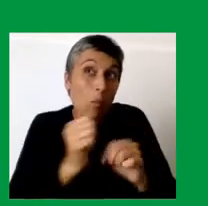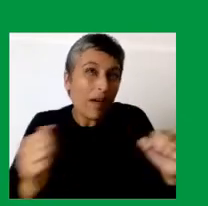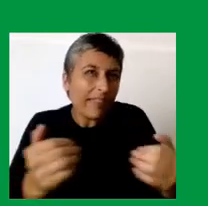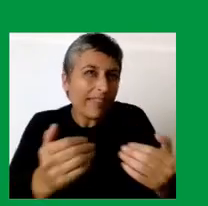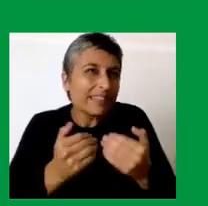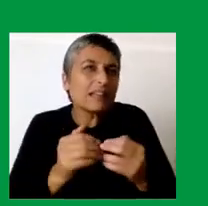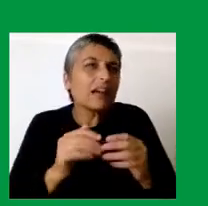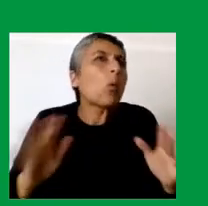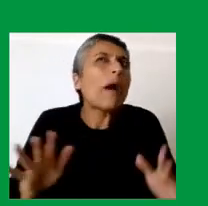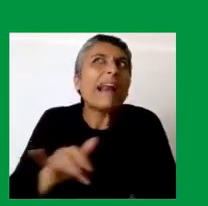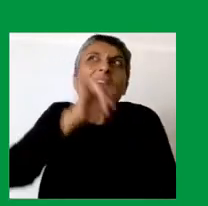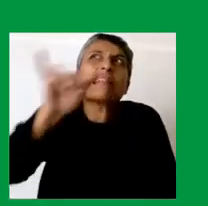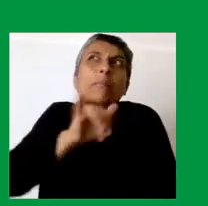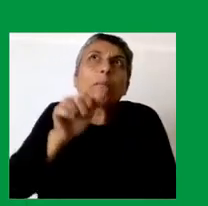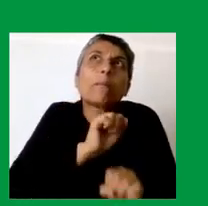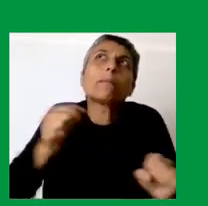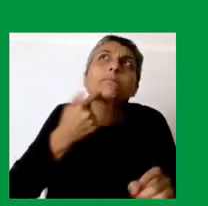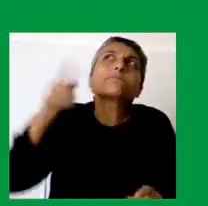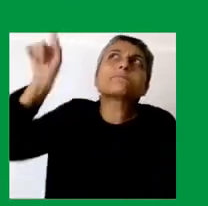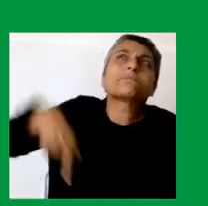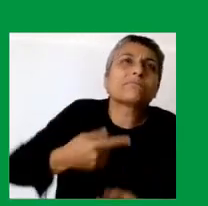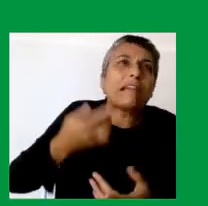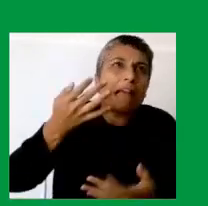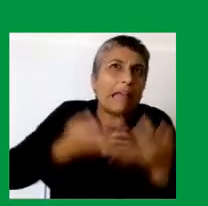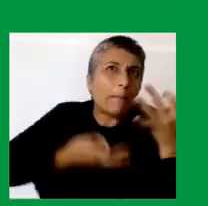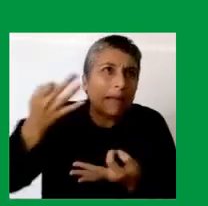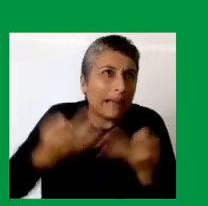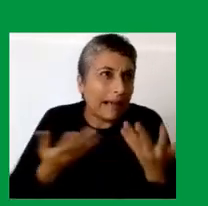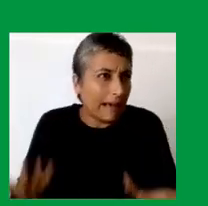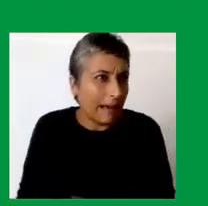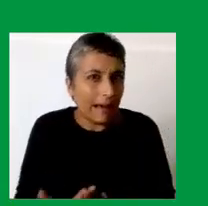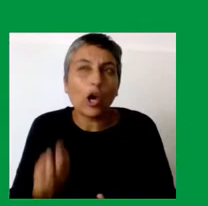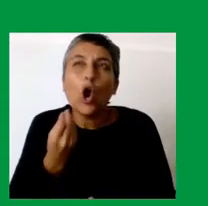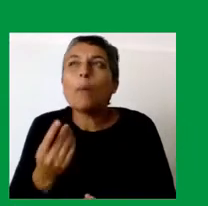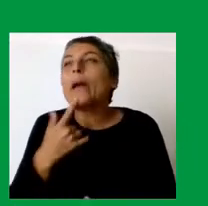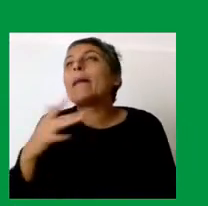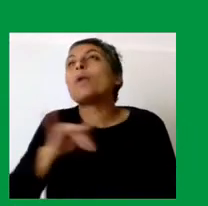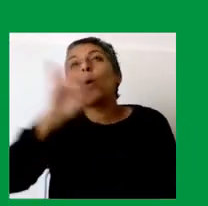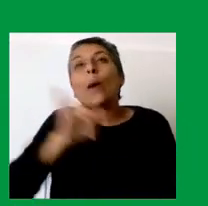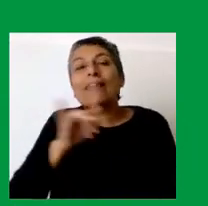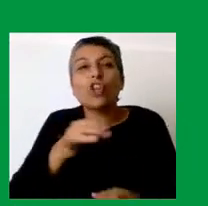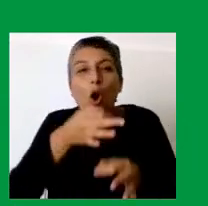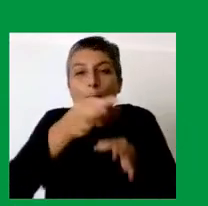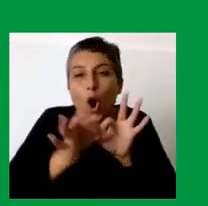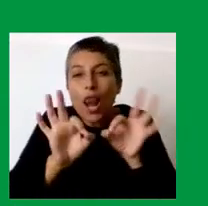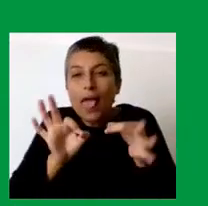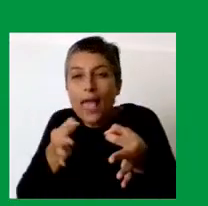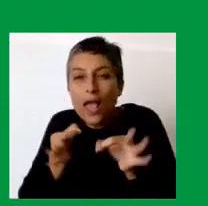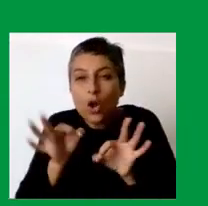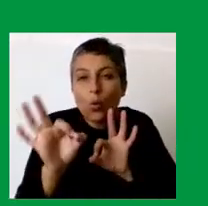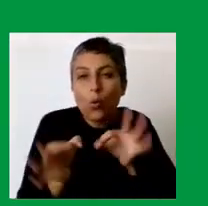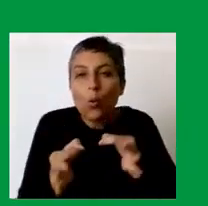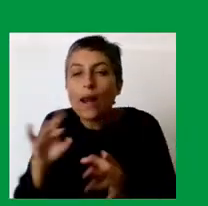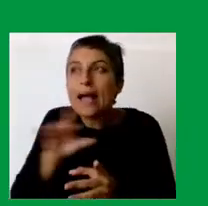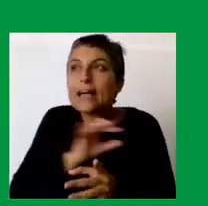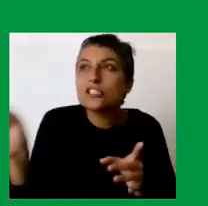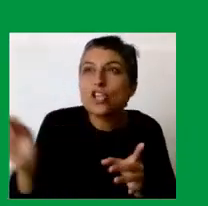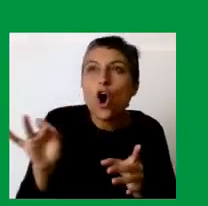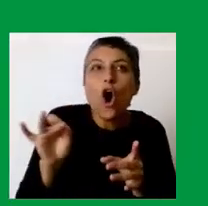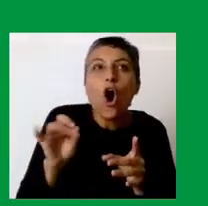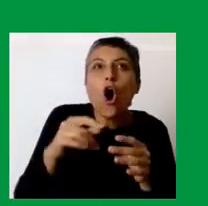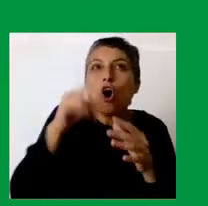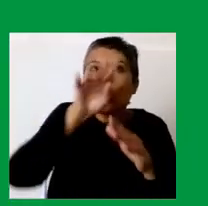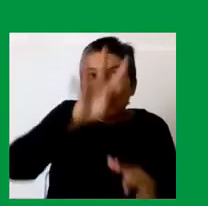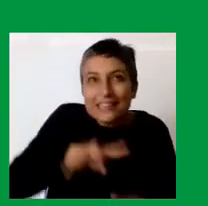¿Qué historia puedo contar, no? ¿Cómo narro las moléculas? ¿Cómo narro los compuestos?